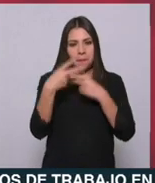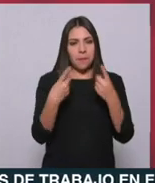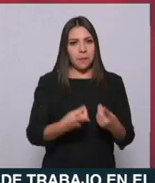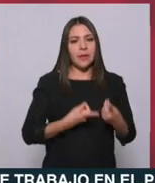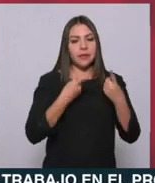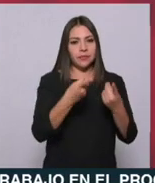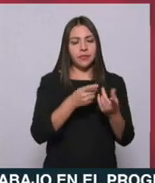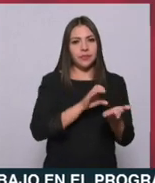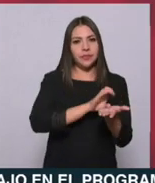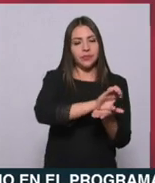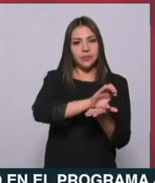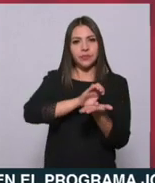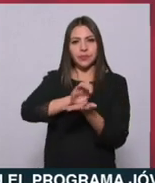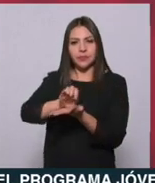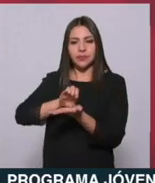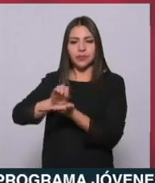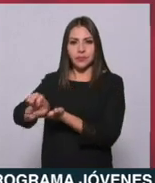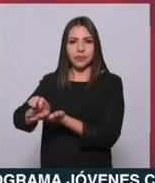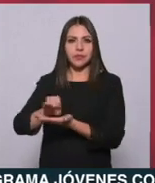en